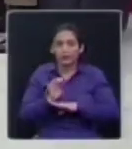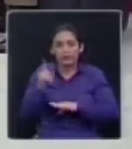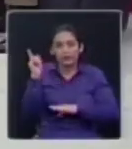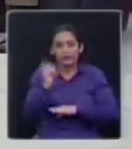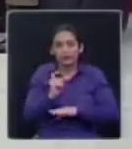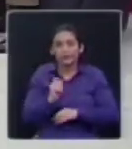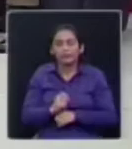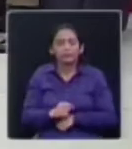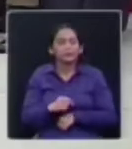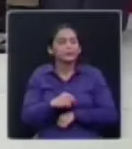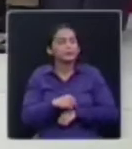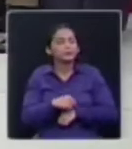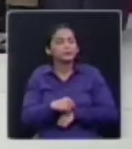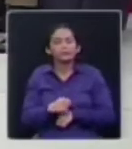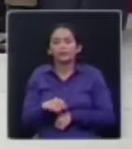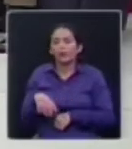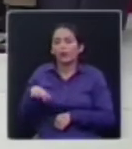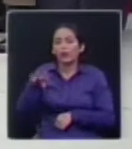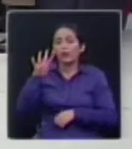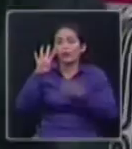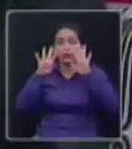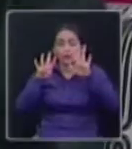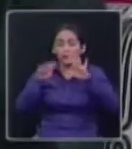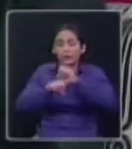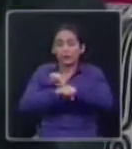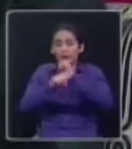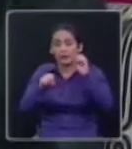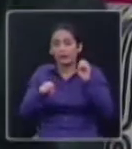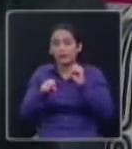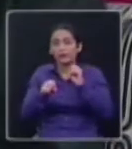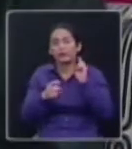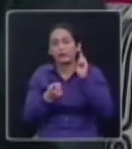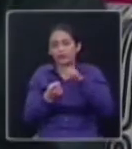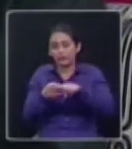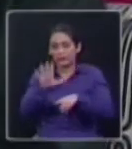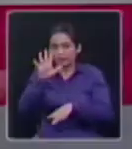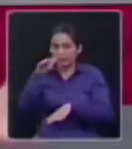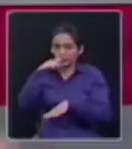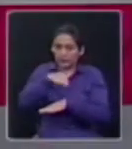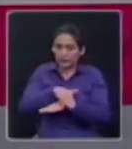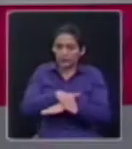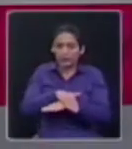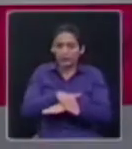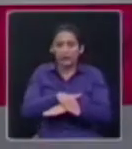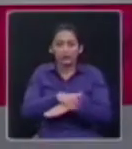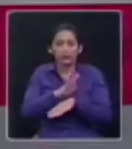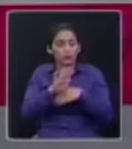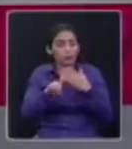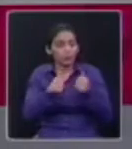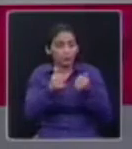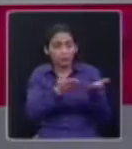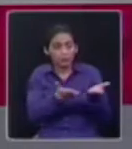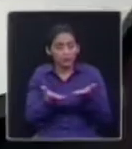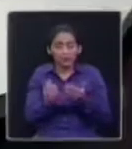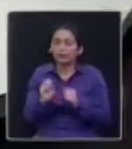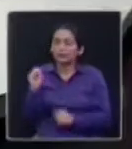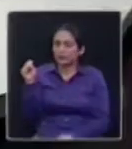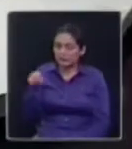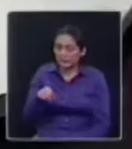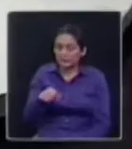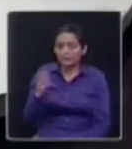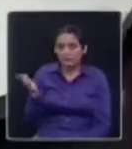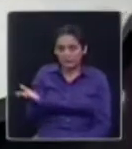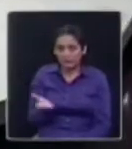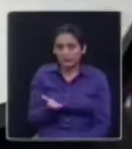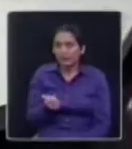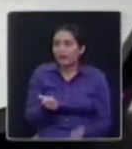¿Horas? De 9 de la mañana a 5 de la tarde. Perfecto. Todos son bienvenidos entonces, ¿no? Todos son muy bienvenidos,